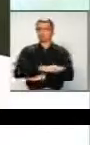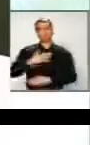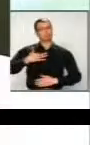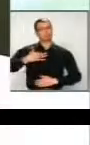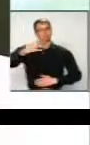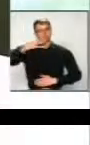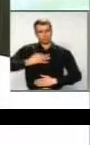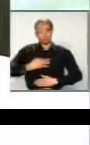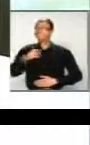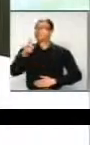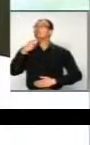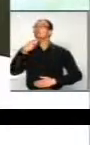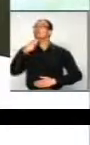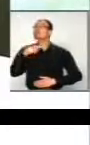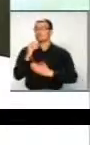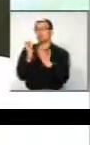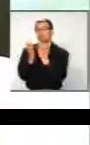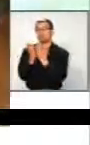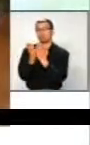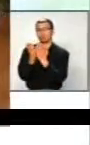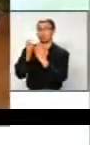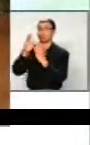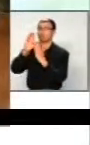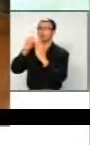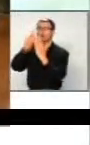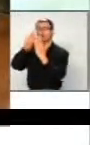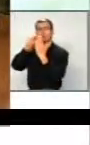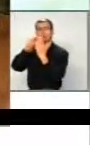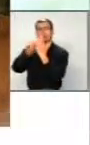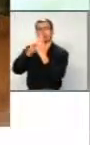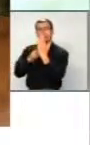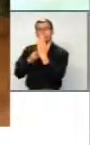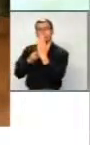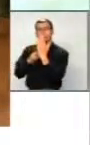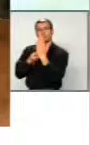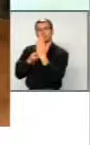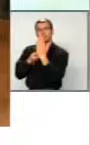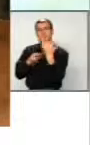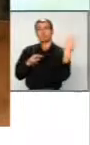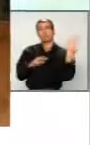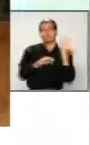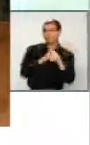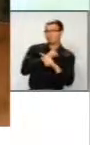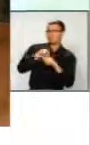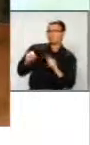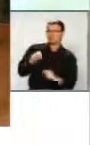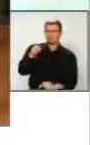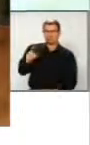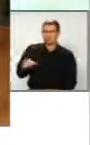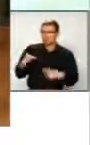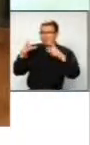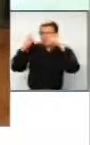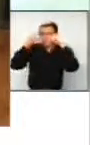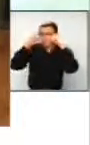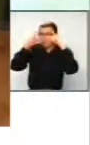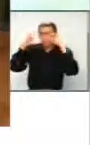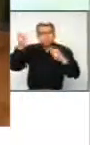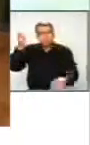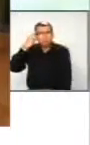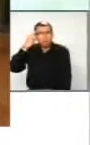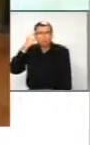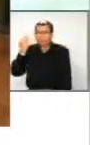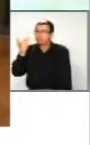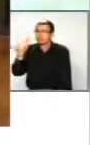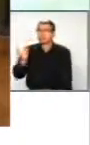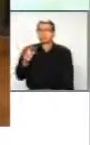que le gusta leer, estudiar, que es culto, lo demeritan mostrándolo como el nerd, como